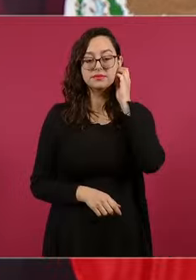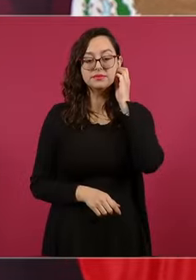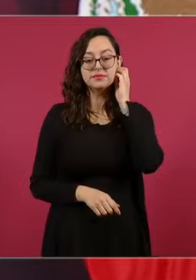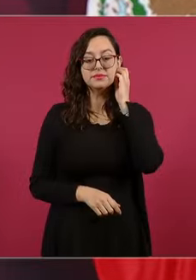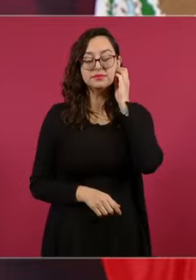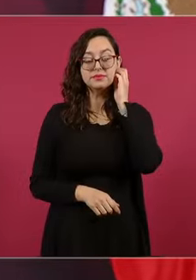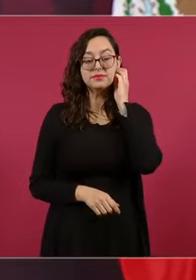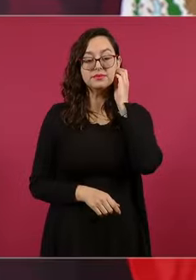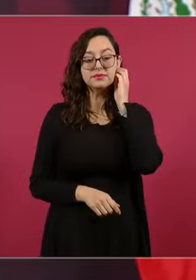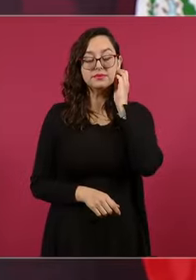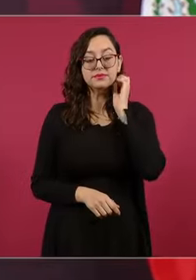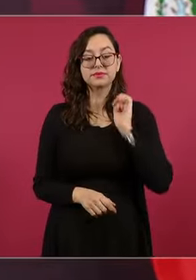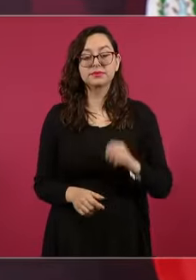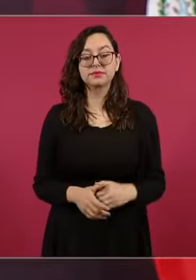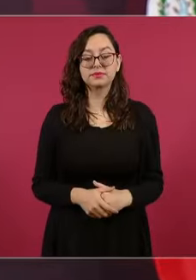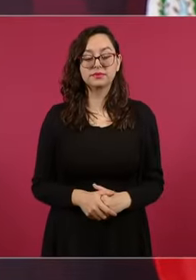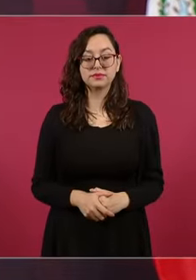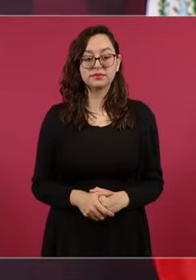Entonces,